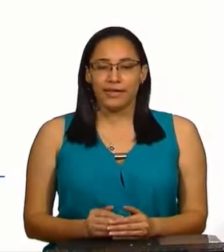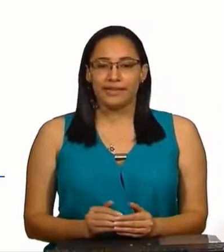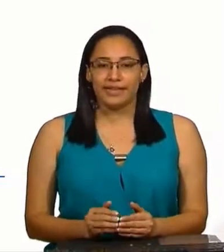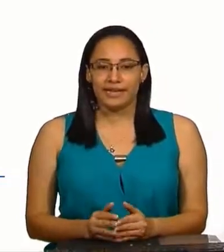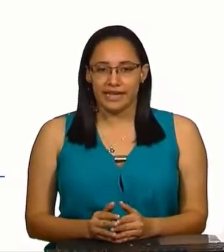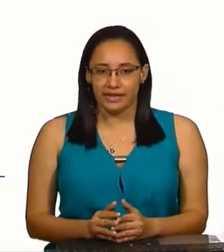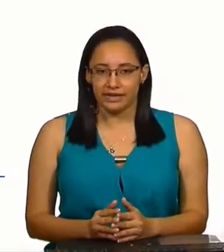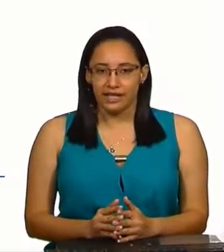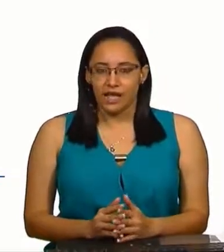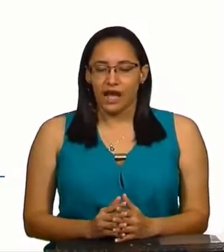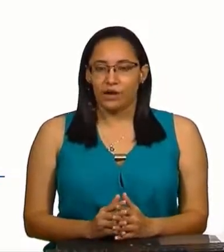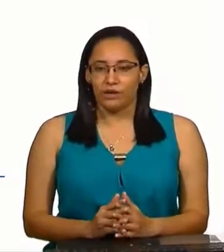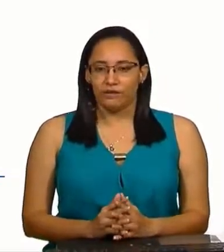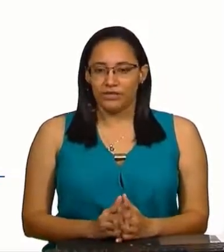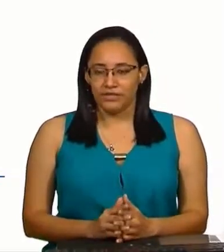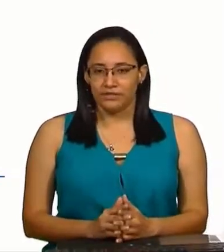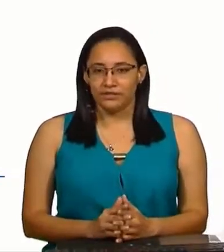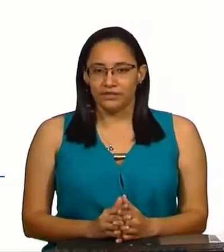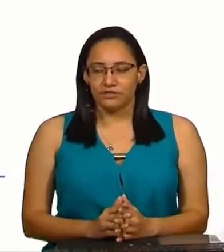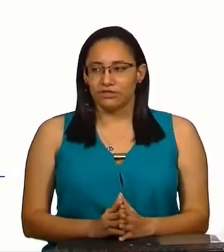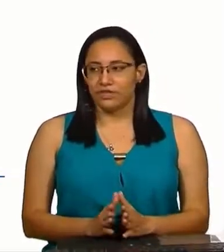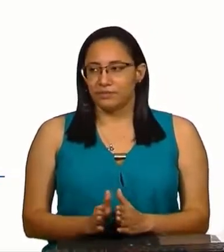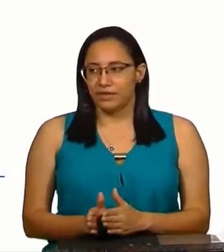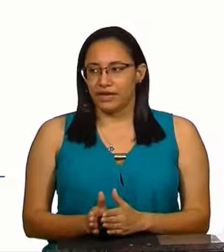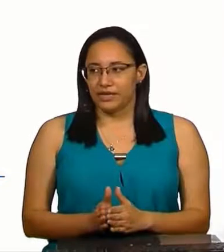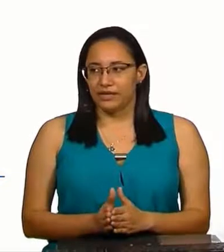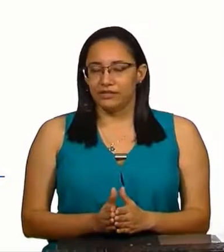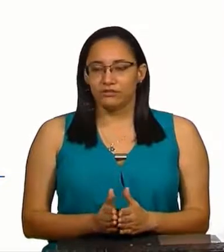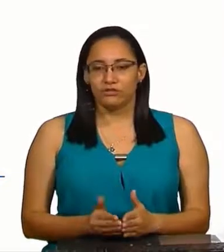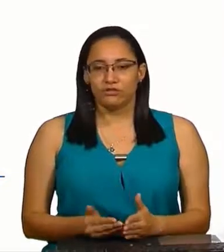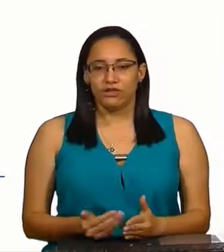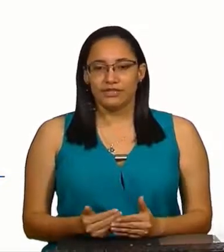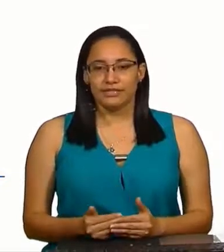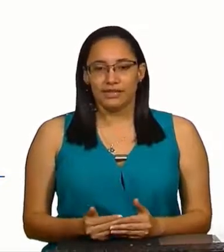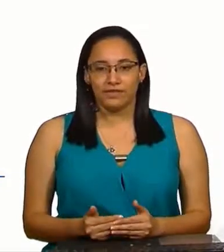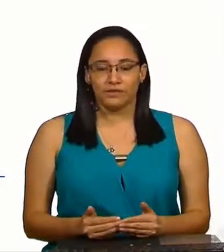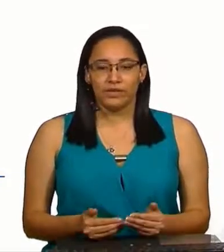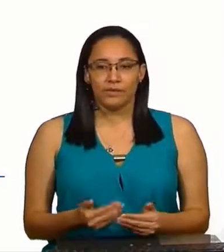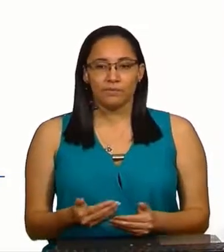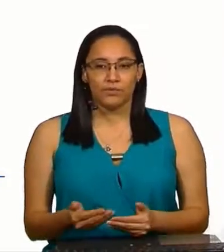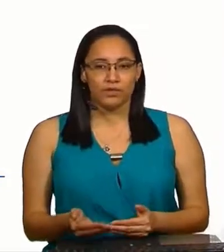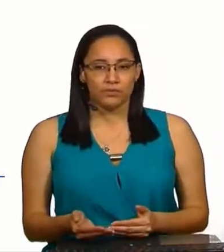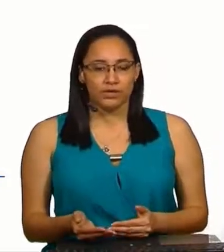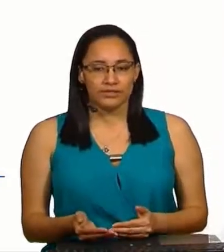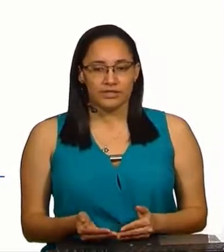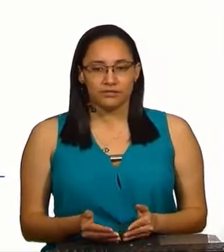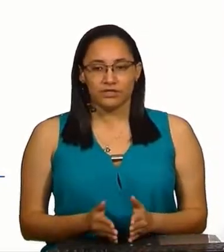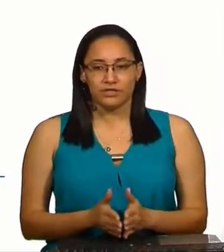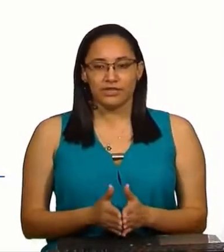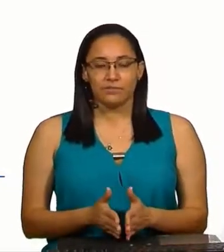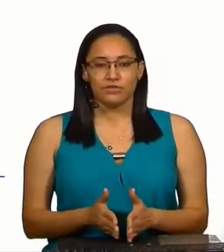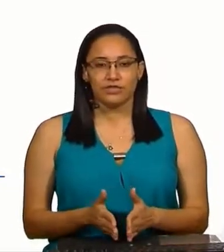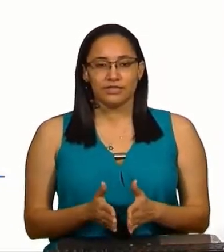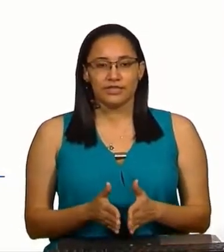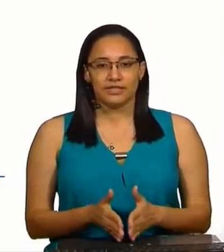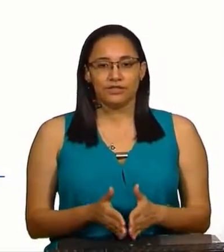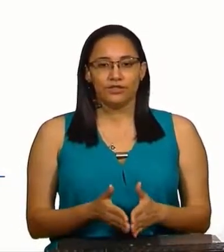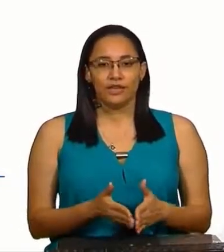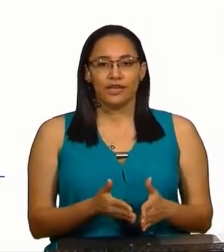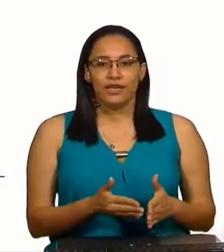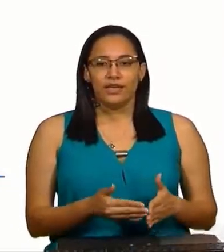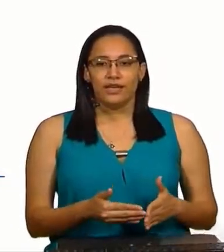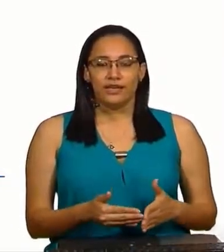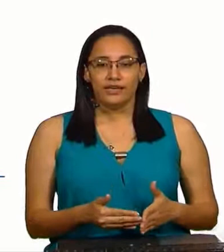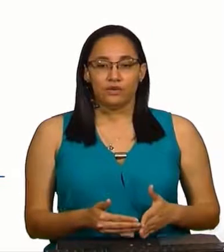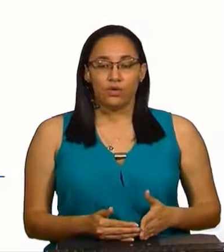eres vegetariana. Ahora bien, si ustedes ven ahí, nosotros es de saber, no es que podemos hacerlo, sino que tenemos el sentido